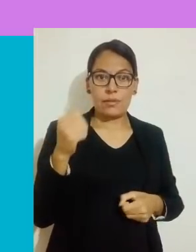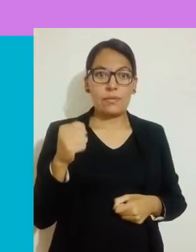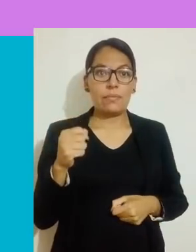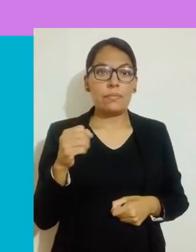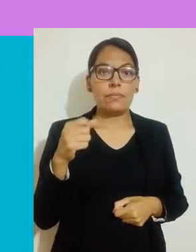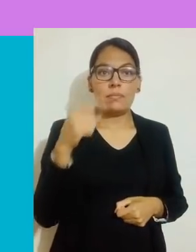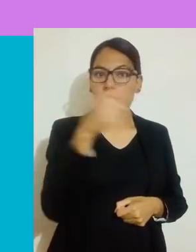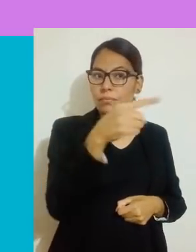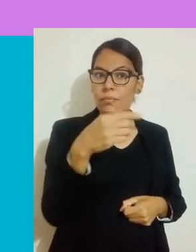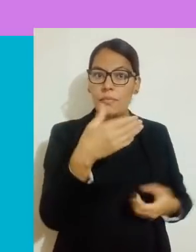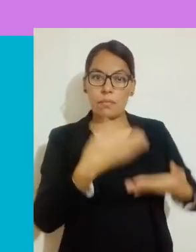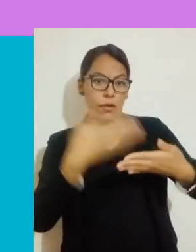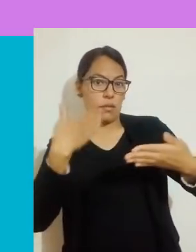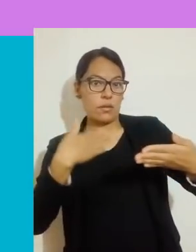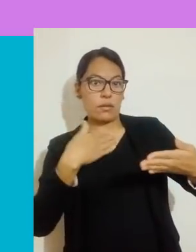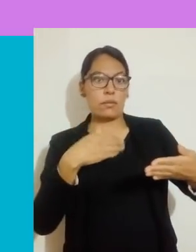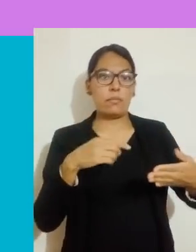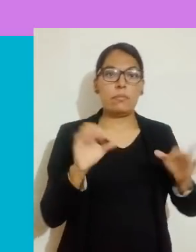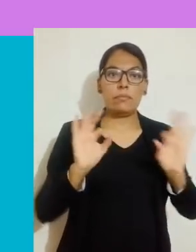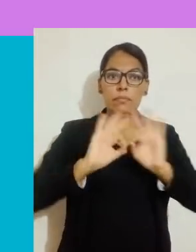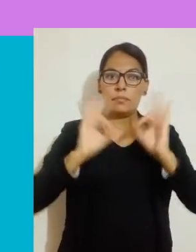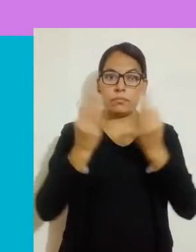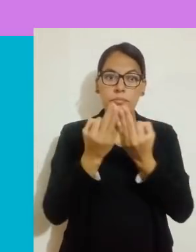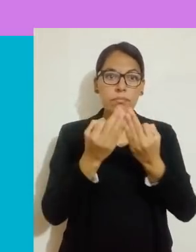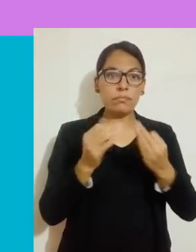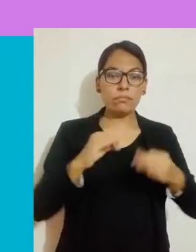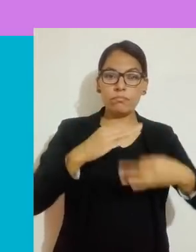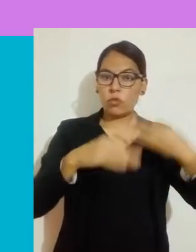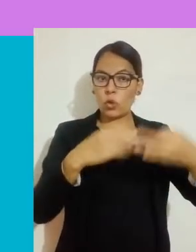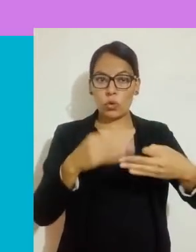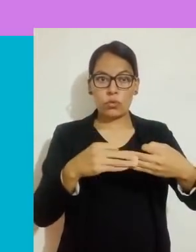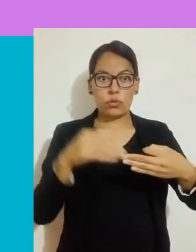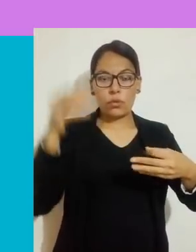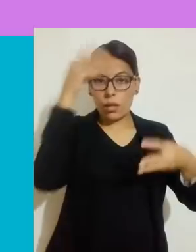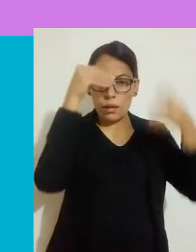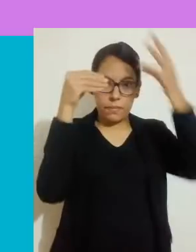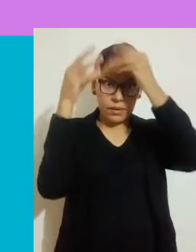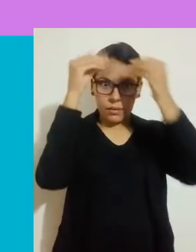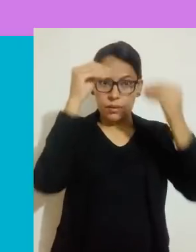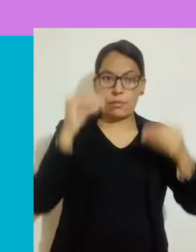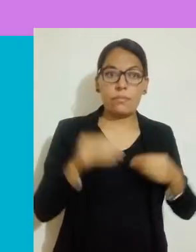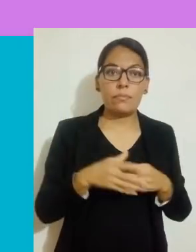propio rompecabezas de la imagen que tú quieras.